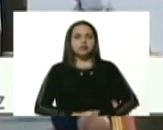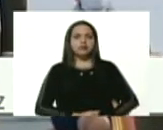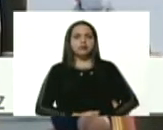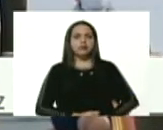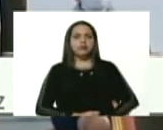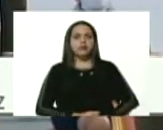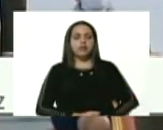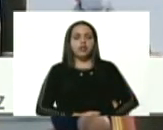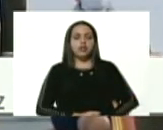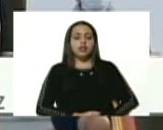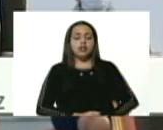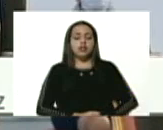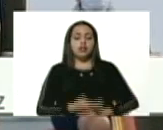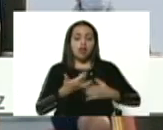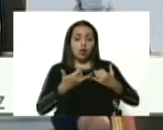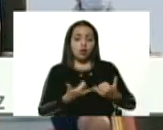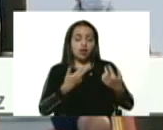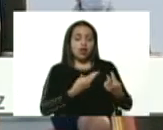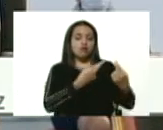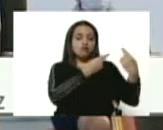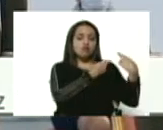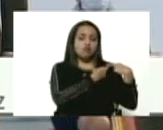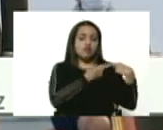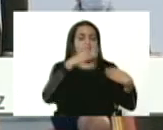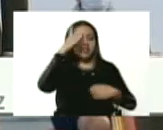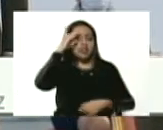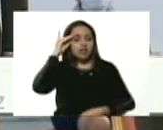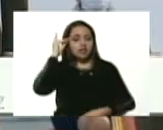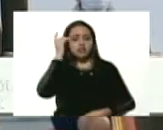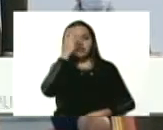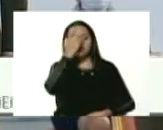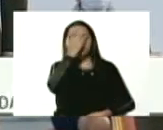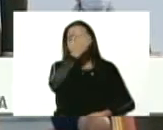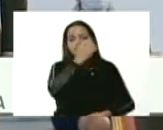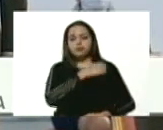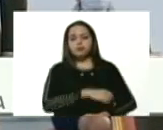dirigida por la vicepresidenta Delcy Rodríguez para que